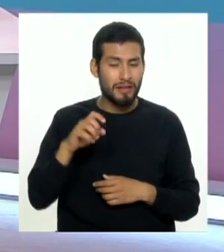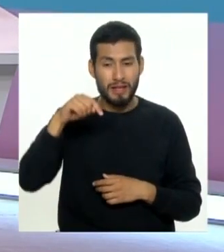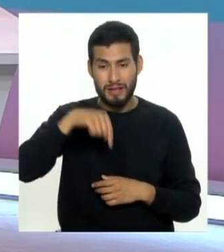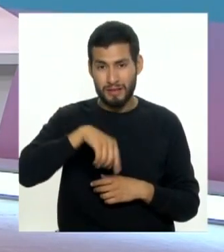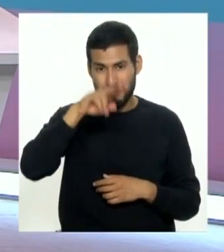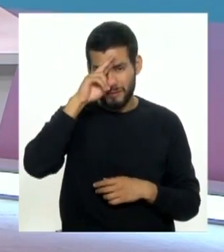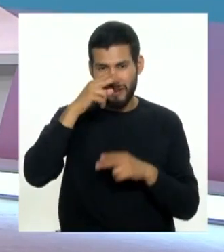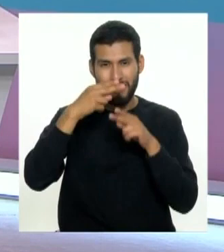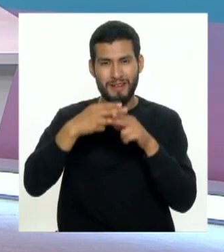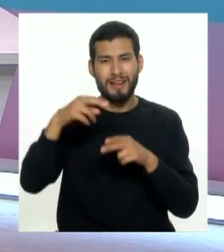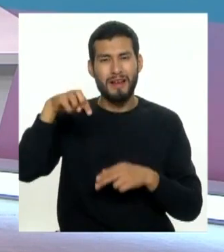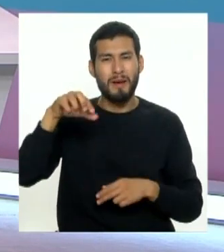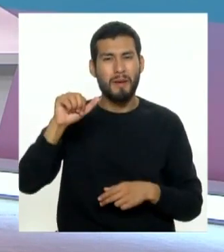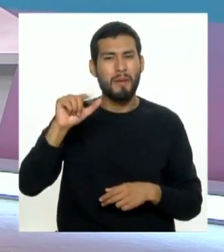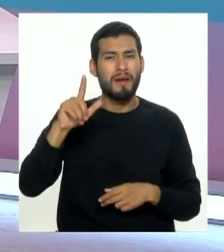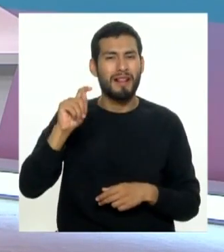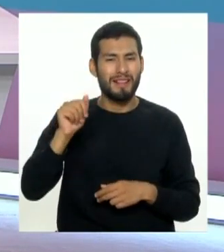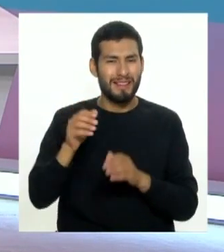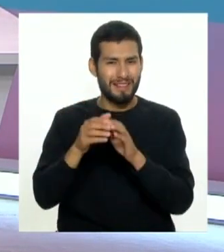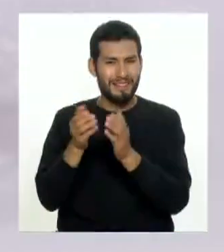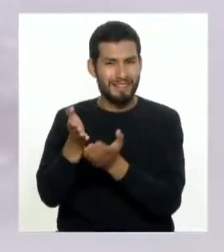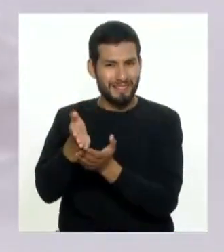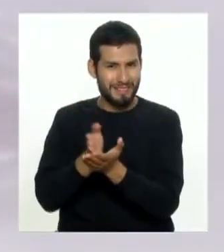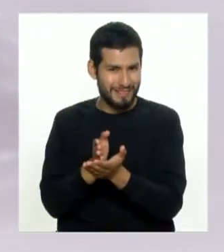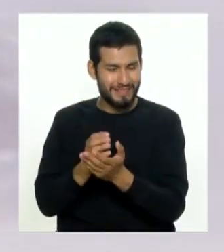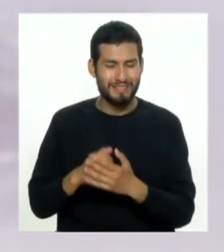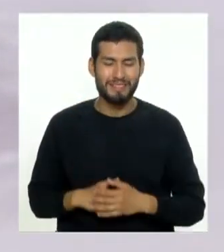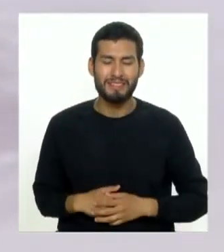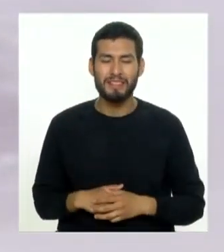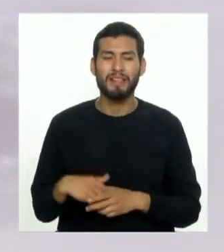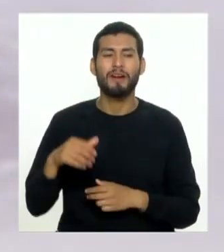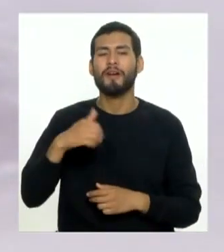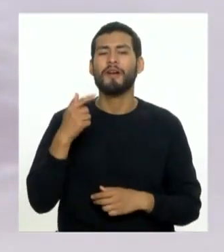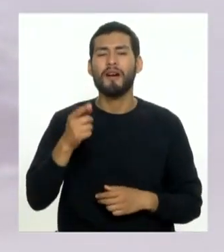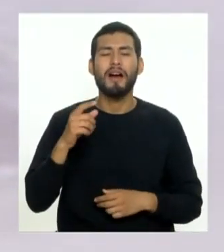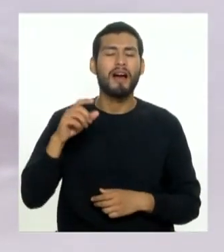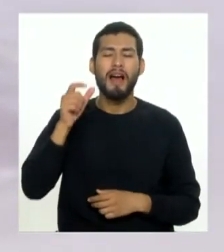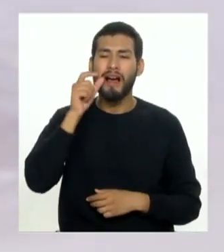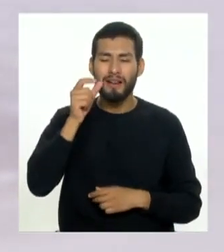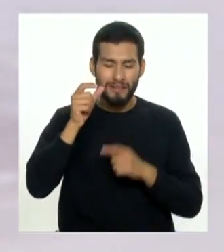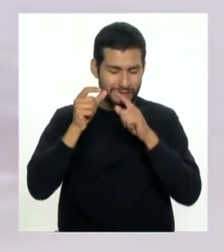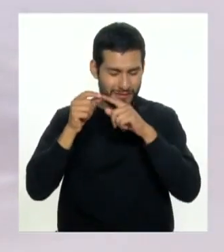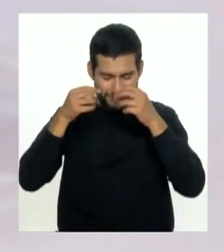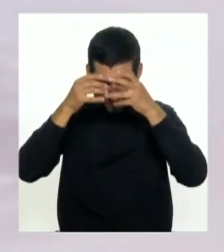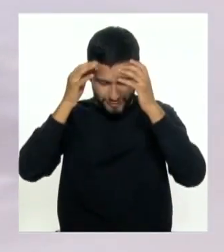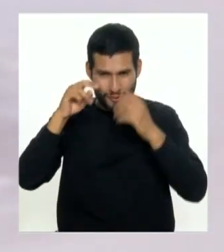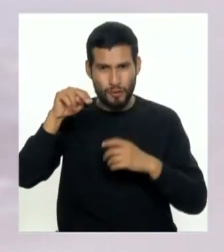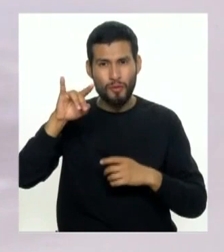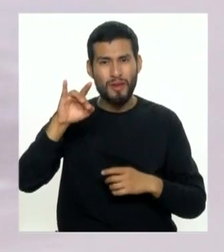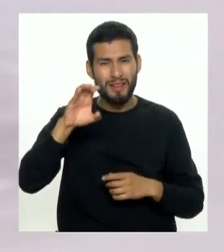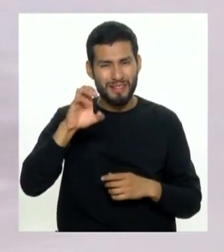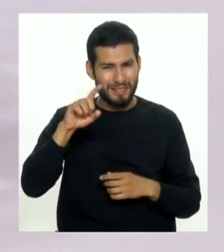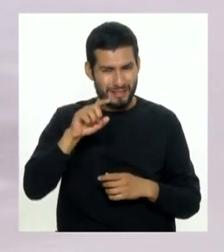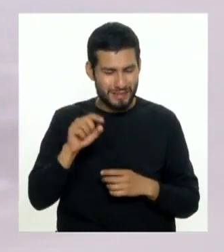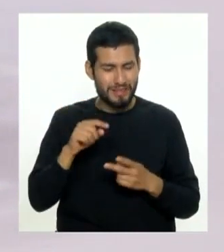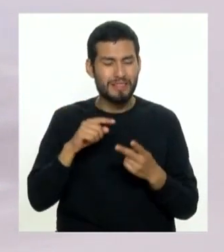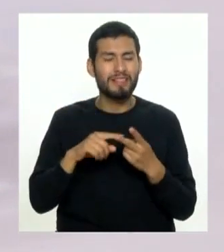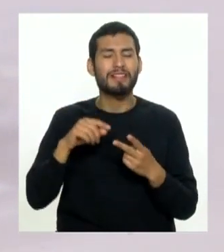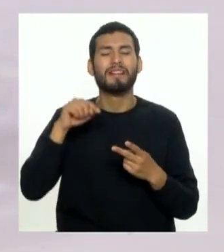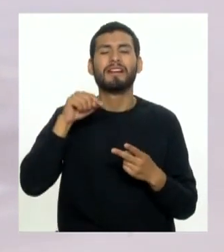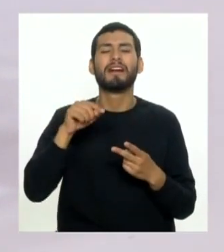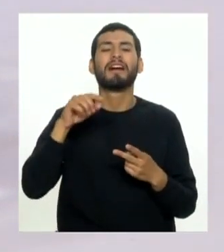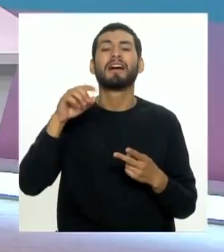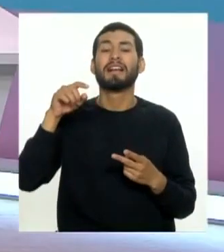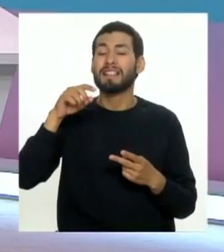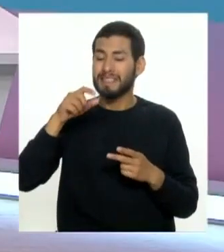Perú. Nueces, otro tipo de semillas, chía, ajonjolí, semilla de girasol funciona muy